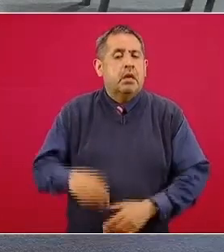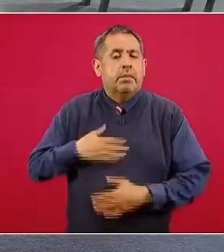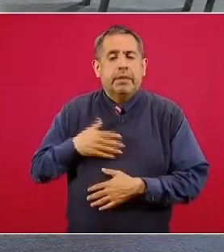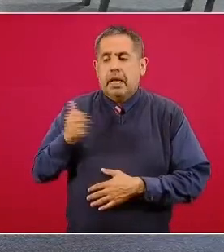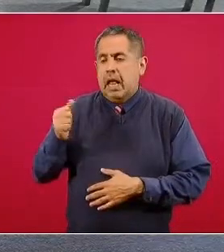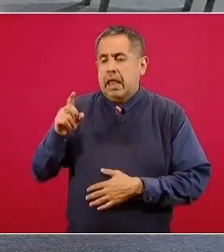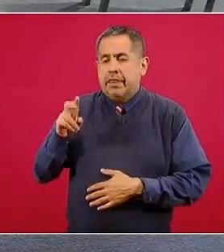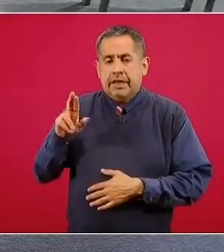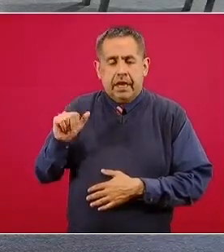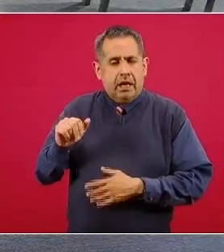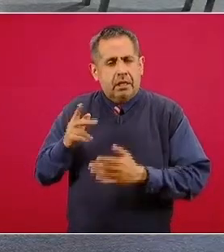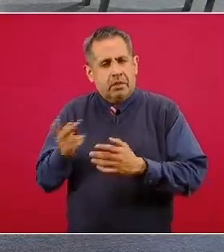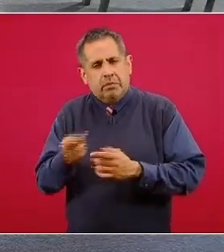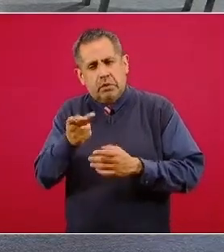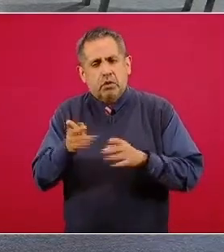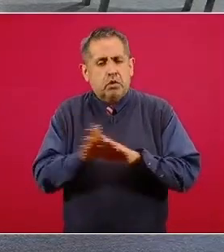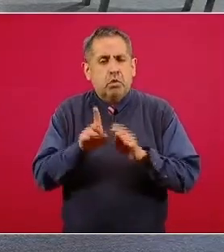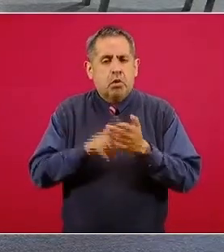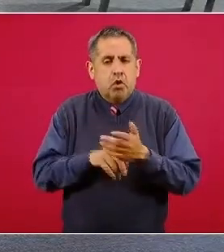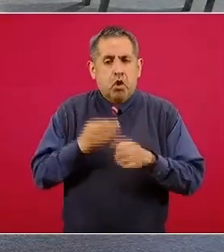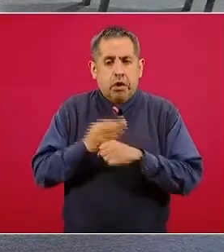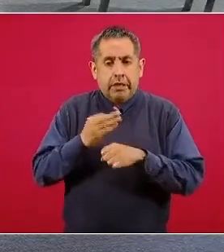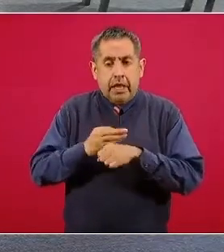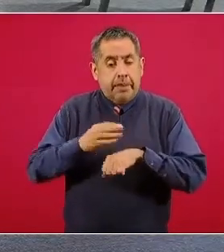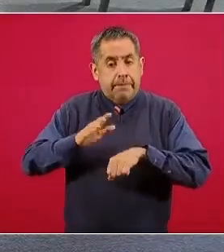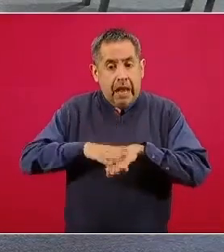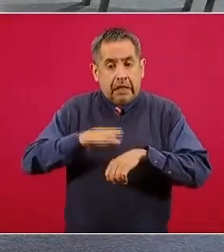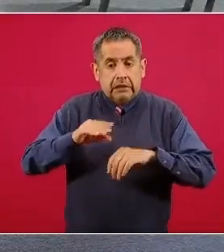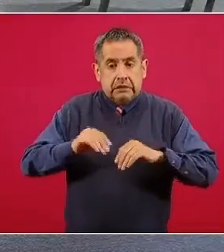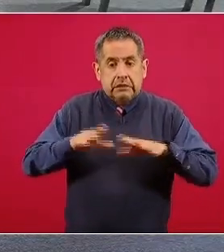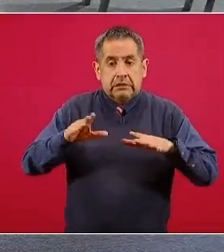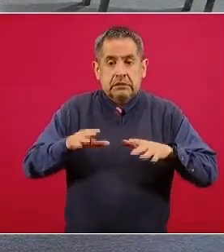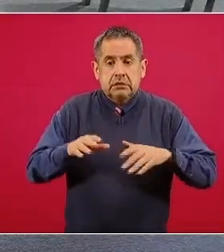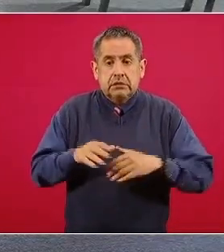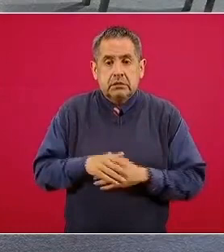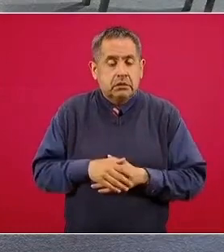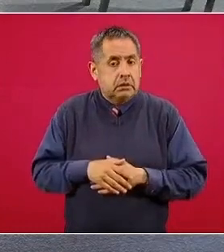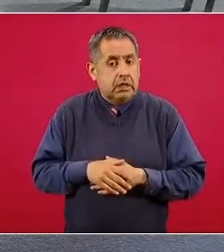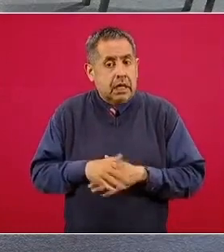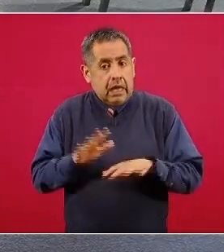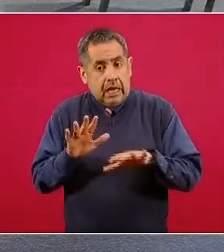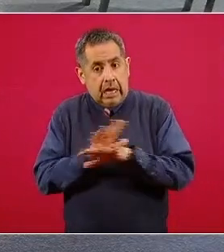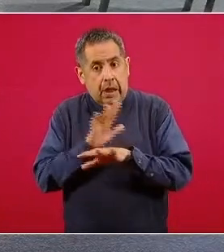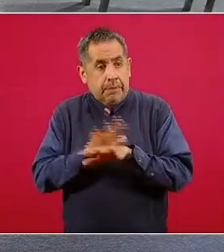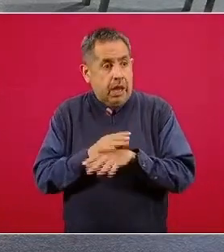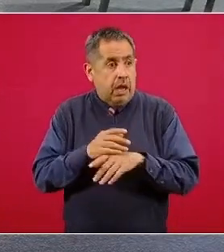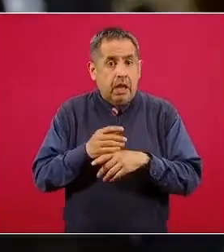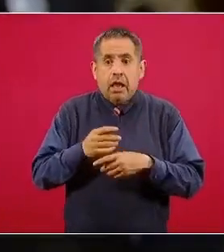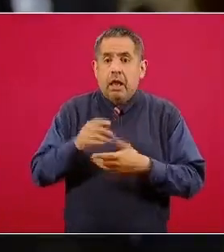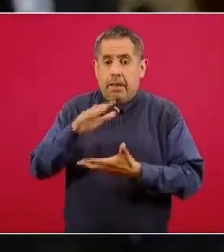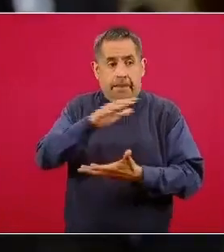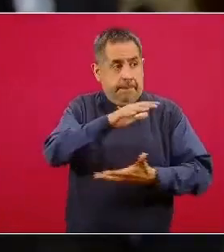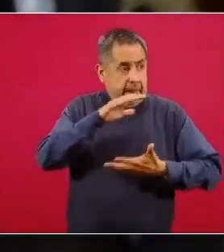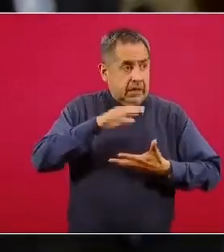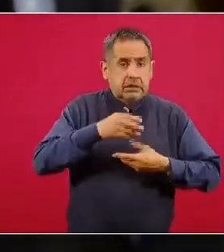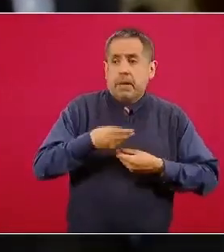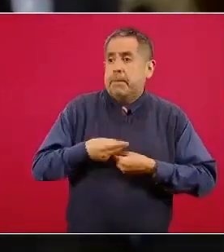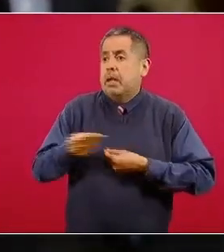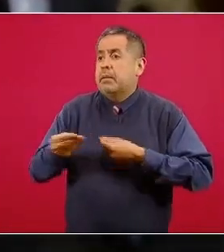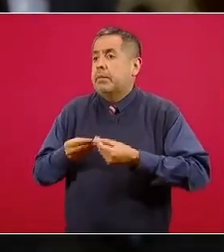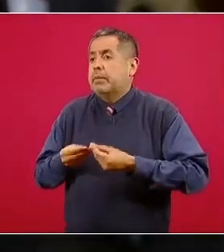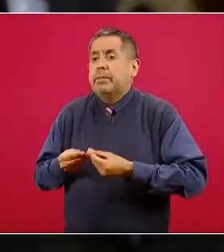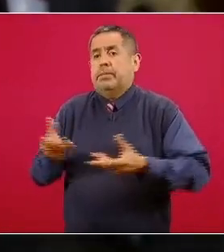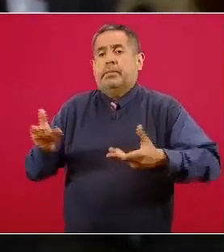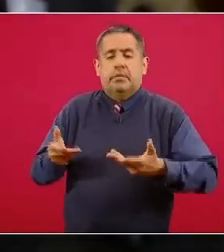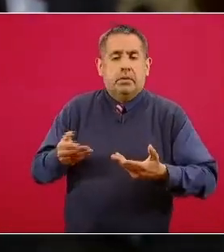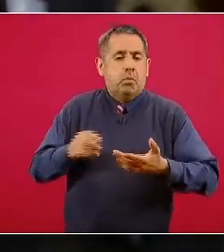Solo preguntar si con este aumento también de dosis se modifica también la distribución, si hay algunos estados